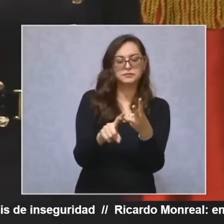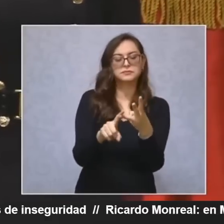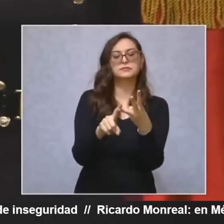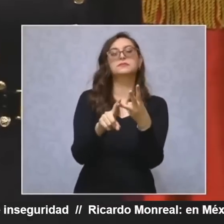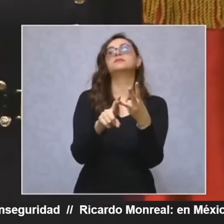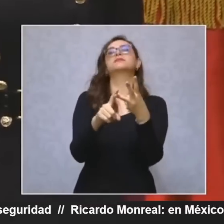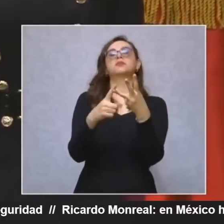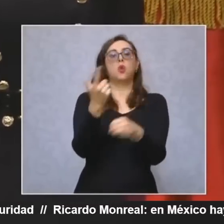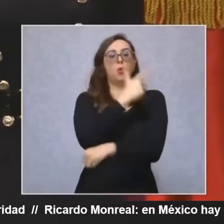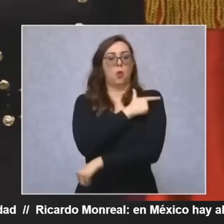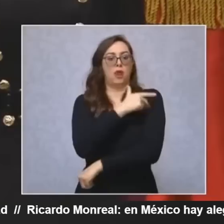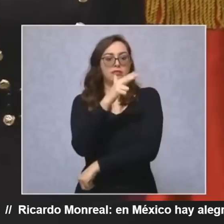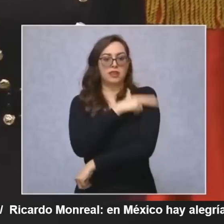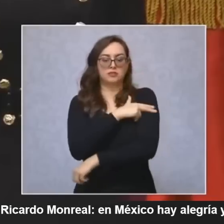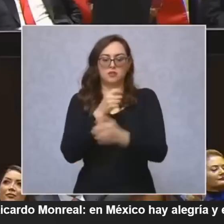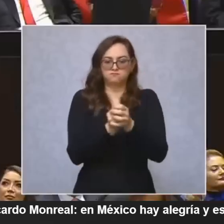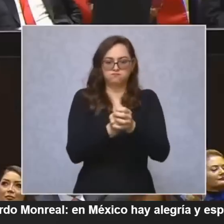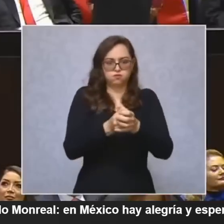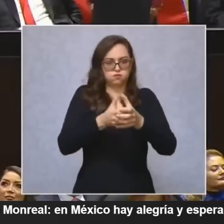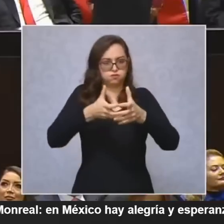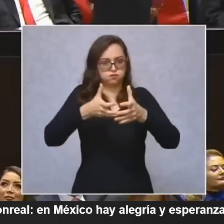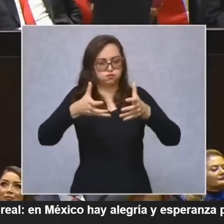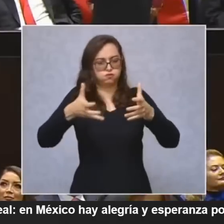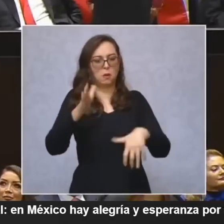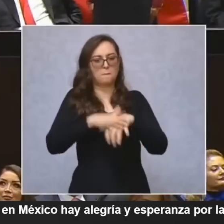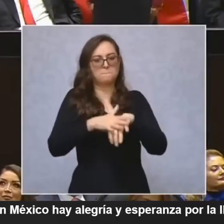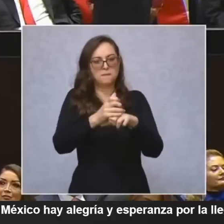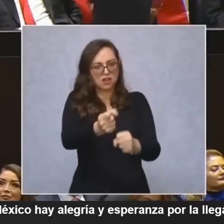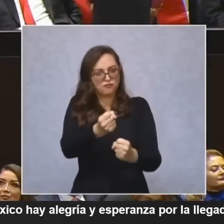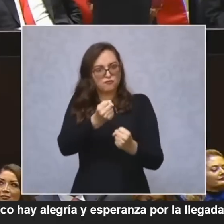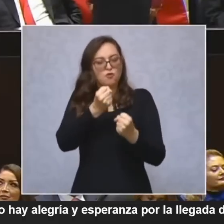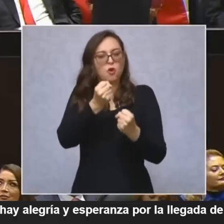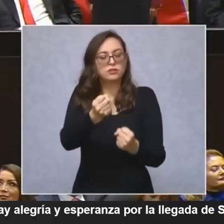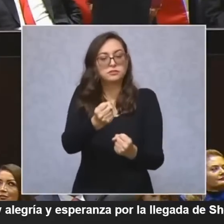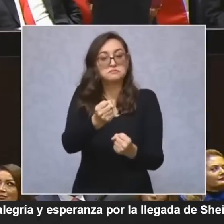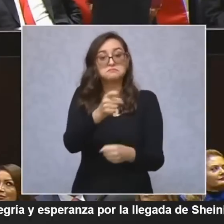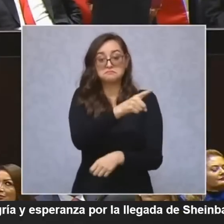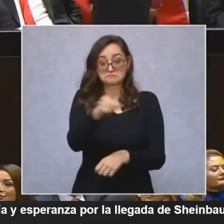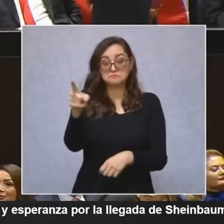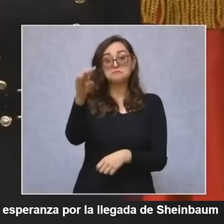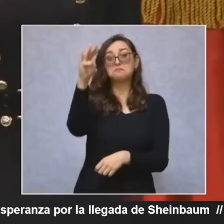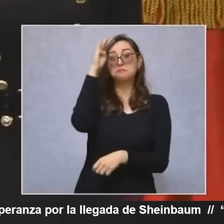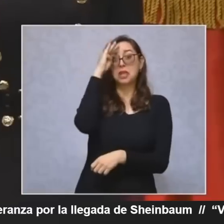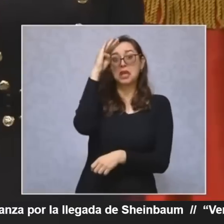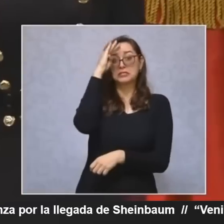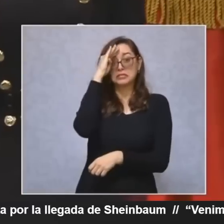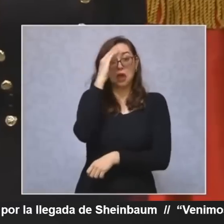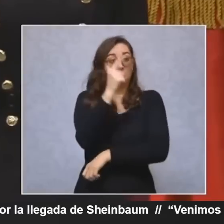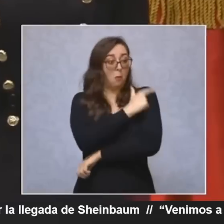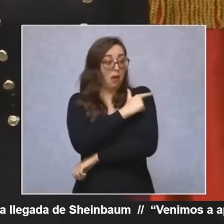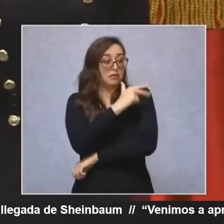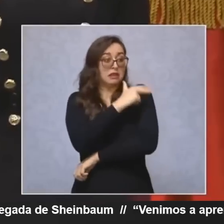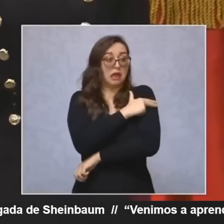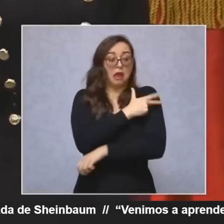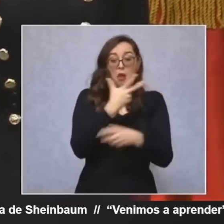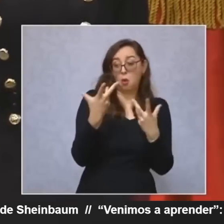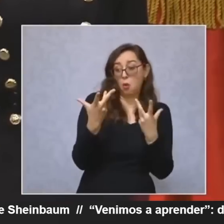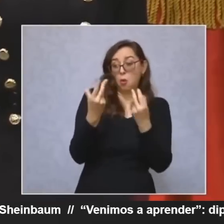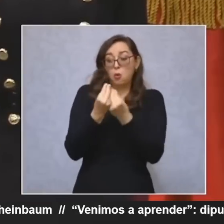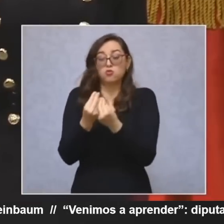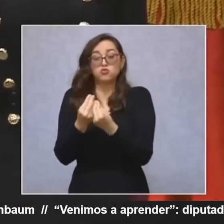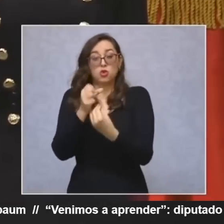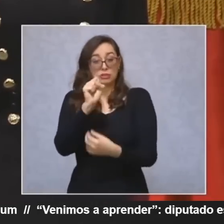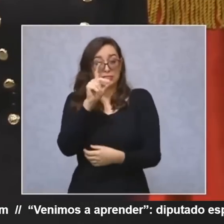fortalecimiento de la Guardia Nacional. Quien crea que la Guardia Nacional, estando en la Secretaría de la Defensa,